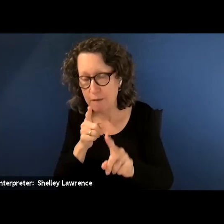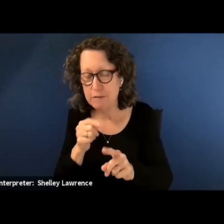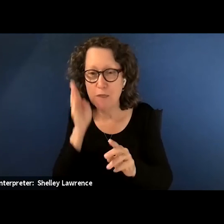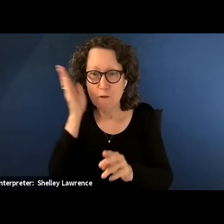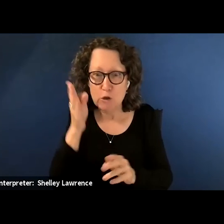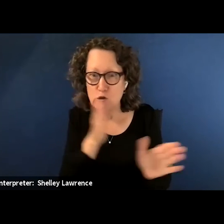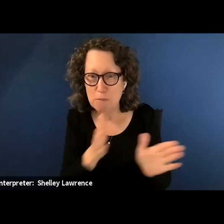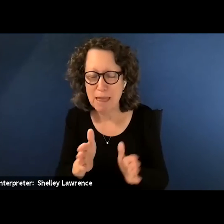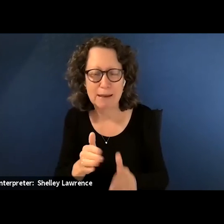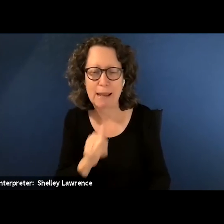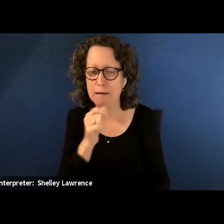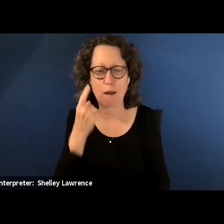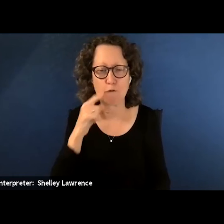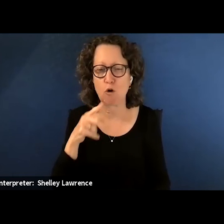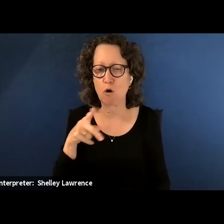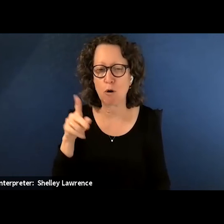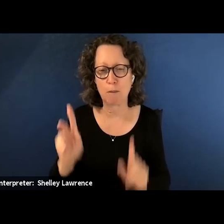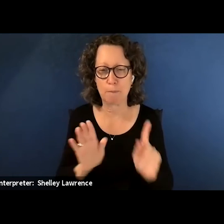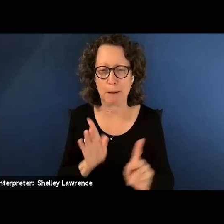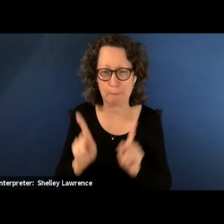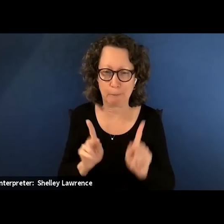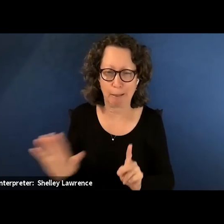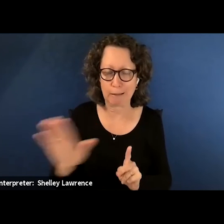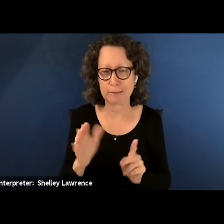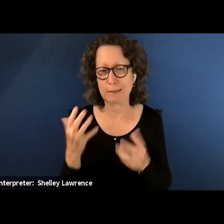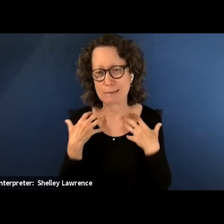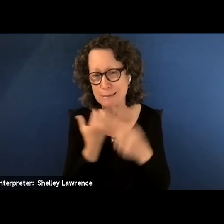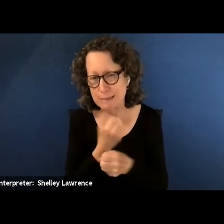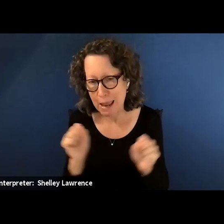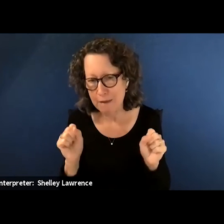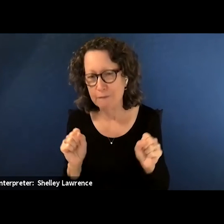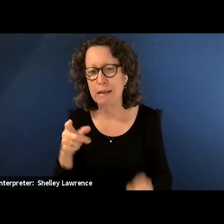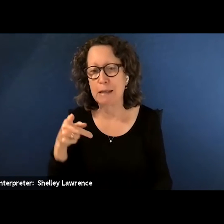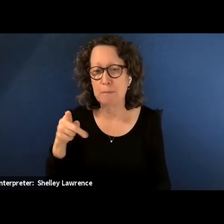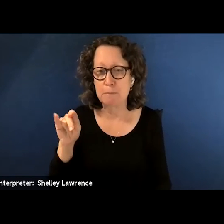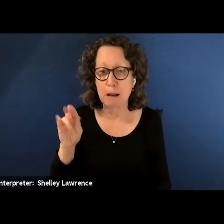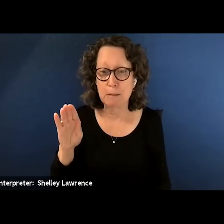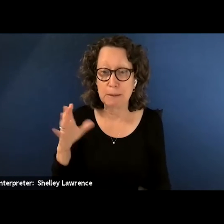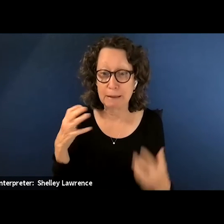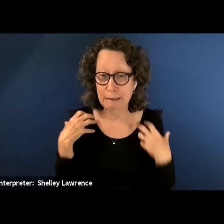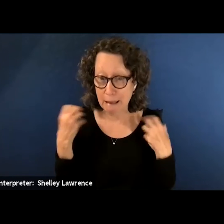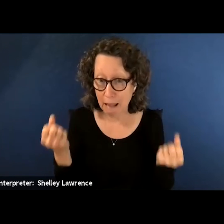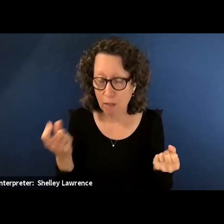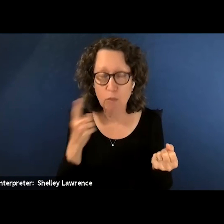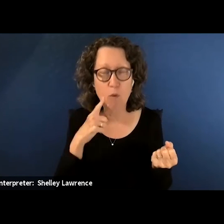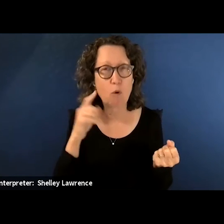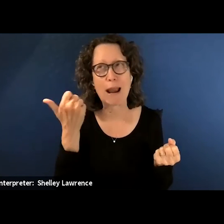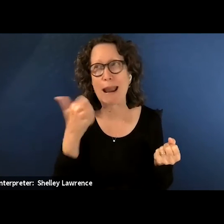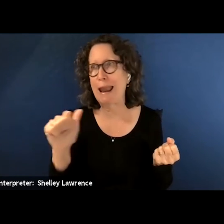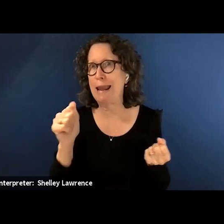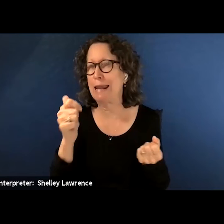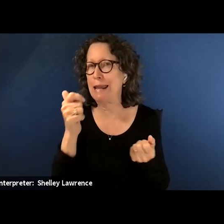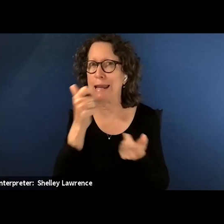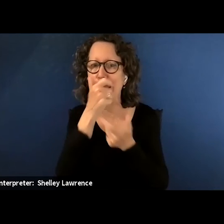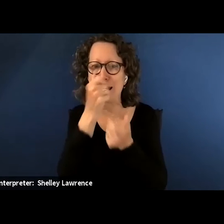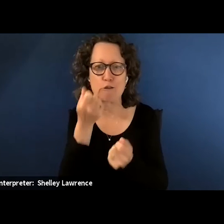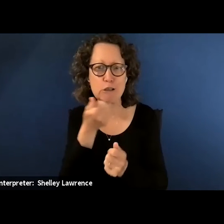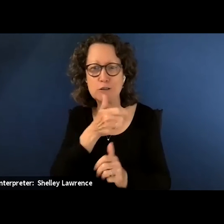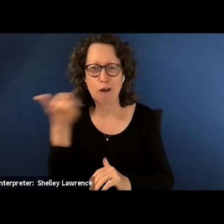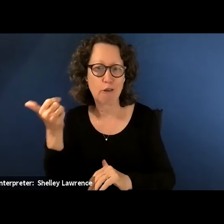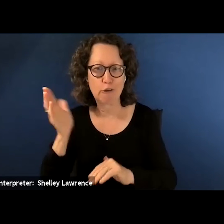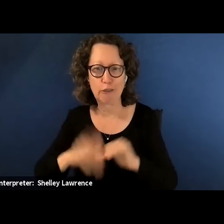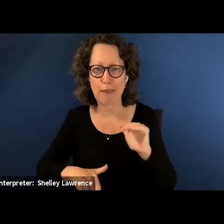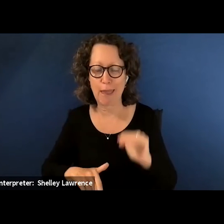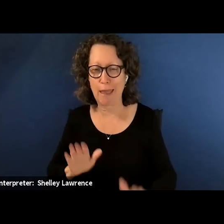las ganancias de las compañías médicas y no por seguridad pública o salud pública o por